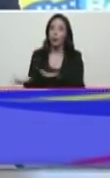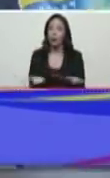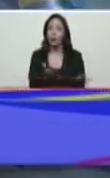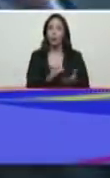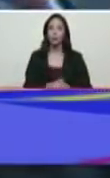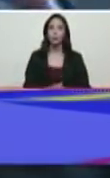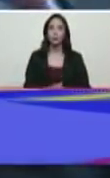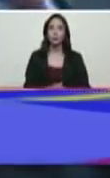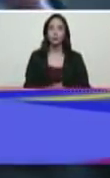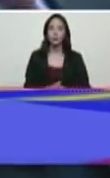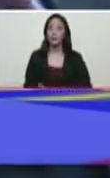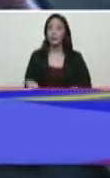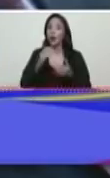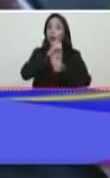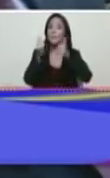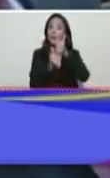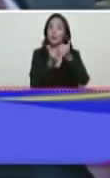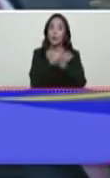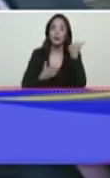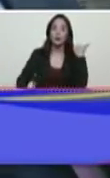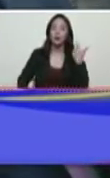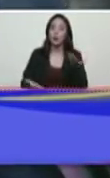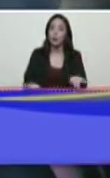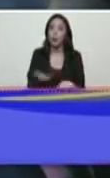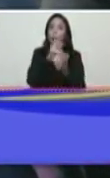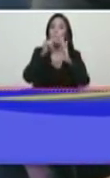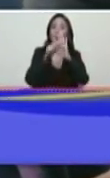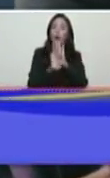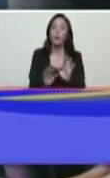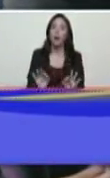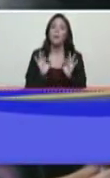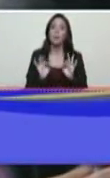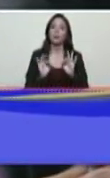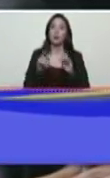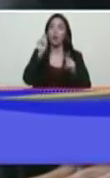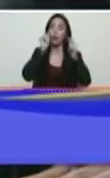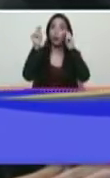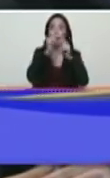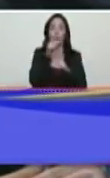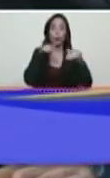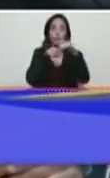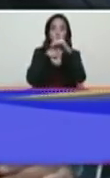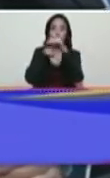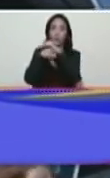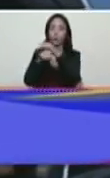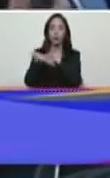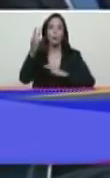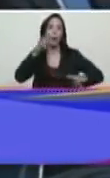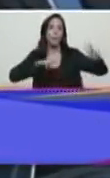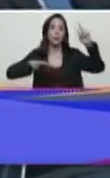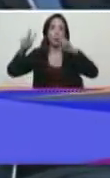Le digo a la vicepresidenta que haga un programa especial de turismo diplomático. ¿Están de acuerdo?